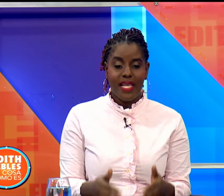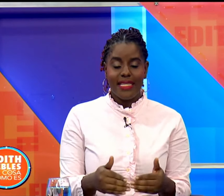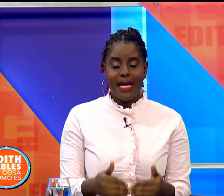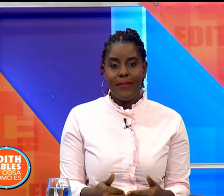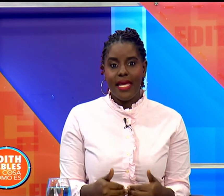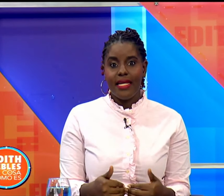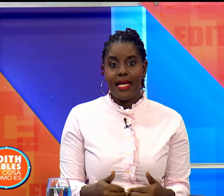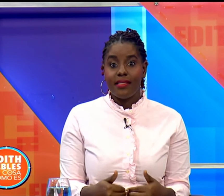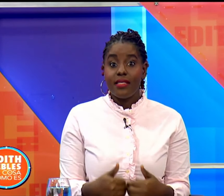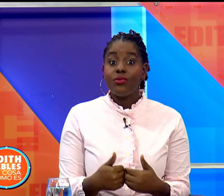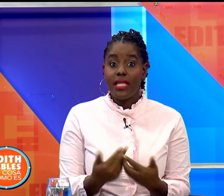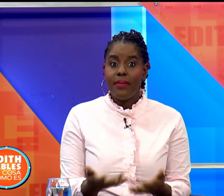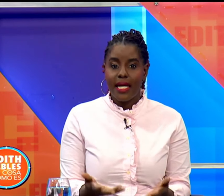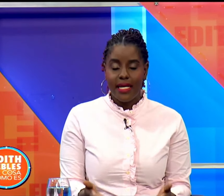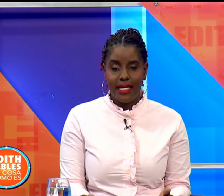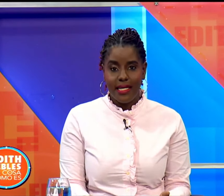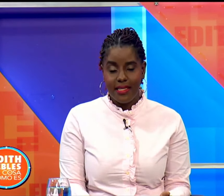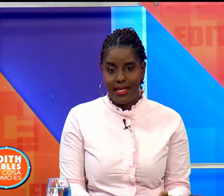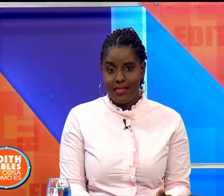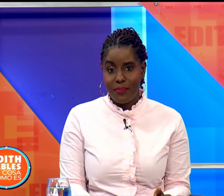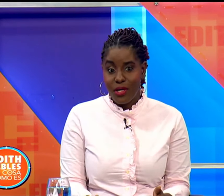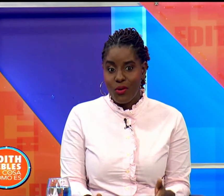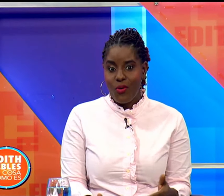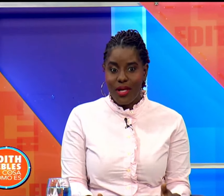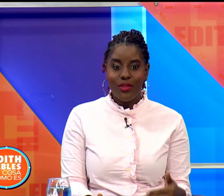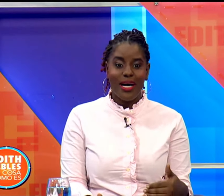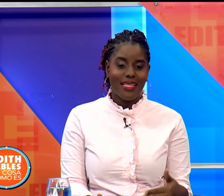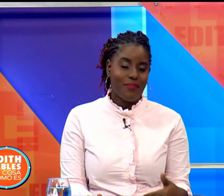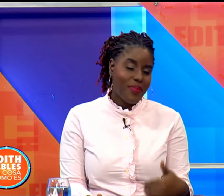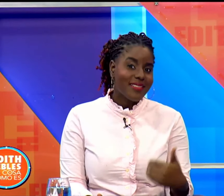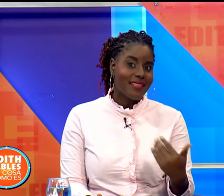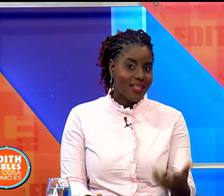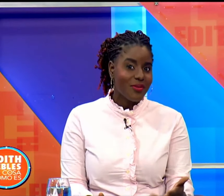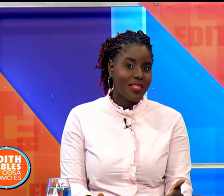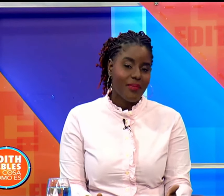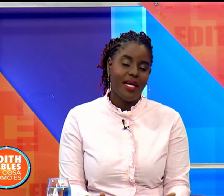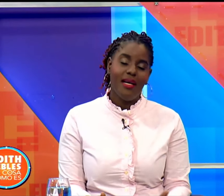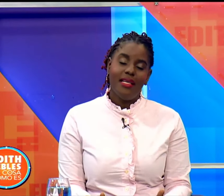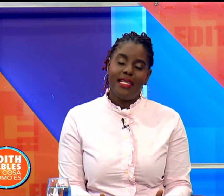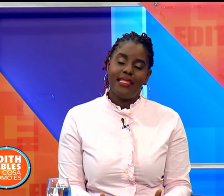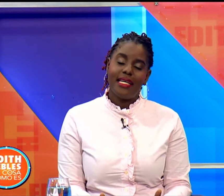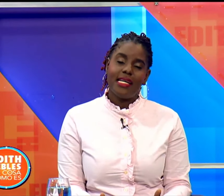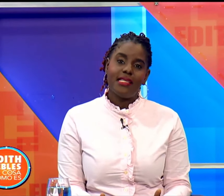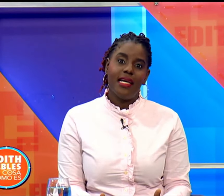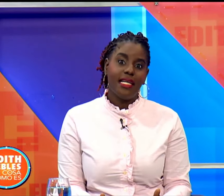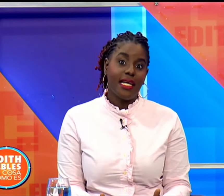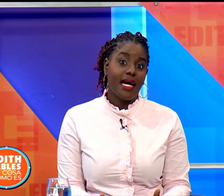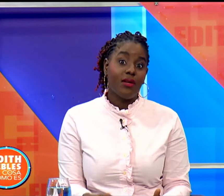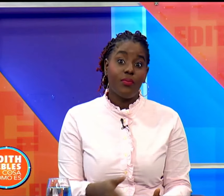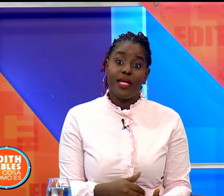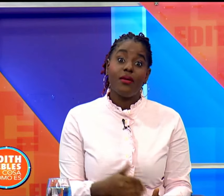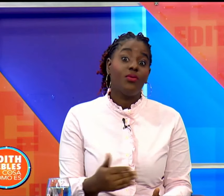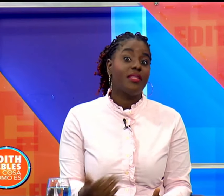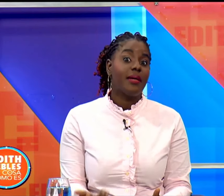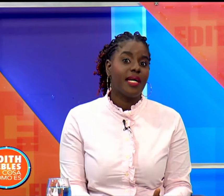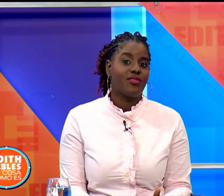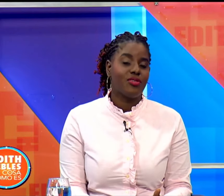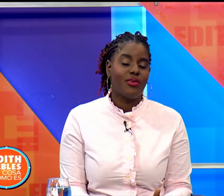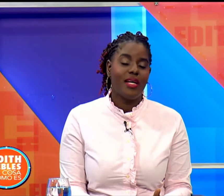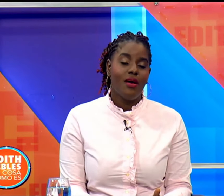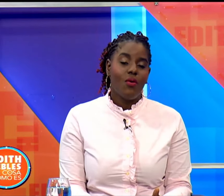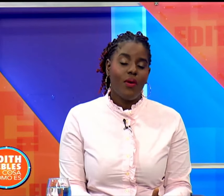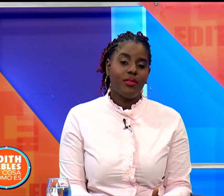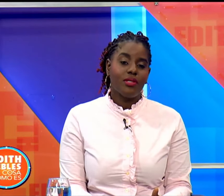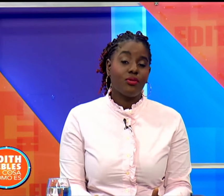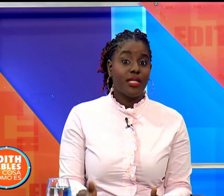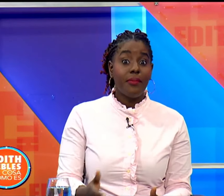final también este es un tema que genera interés, pero pese a ser un tema de interés general, un tema